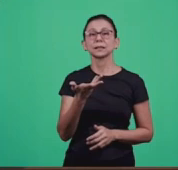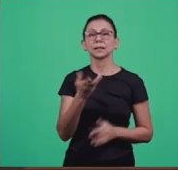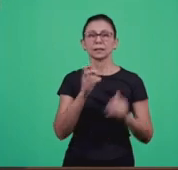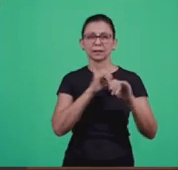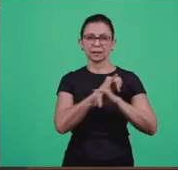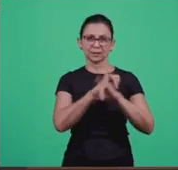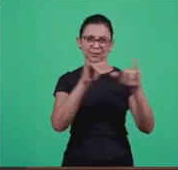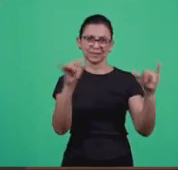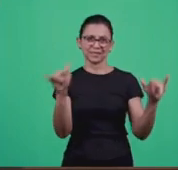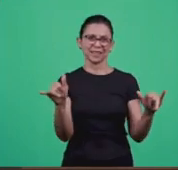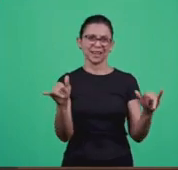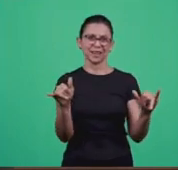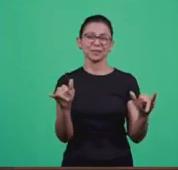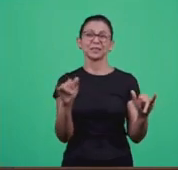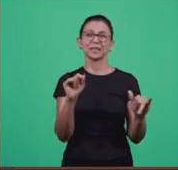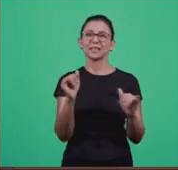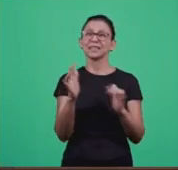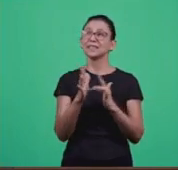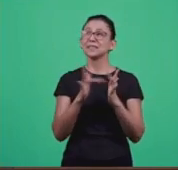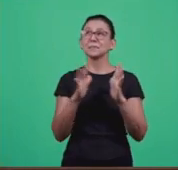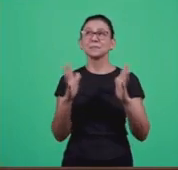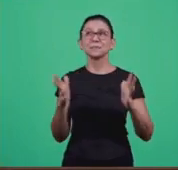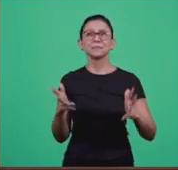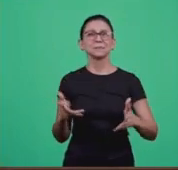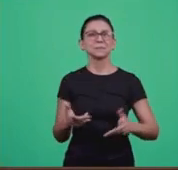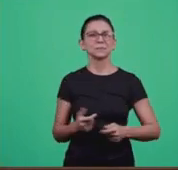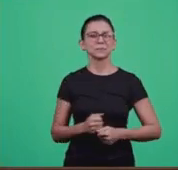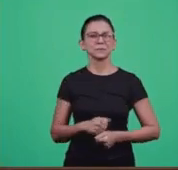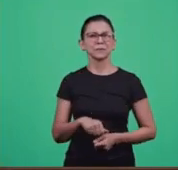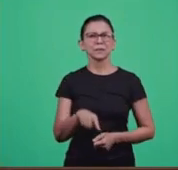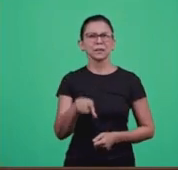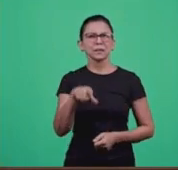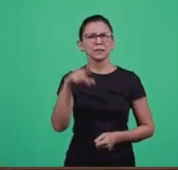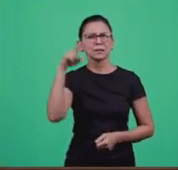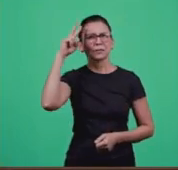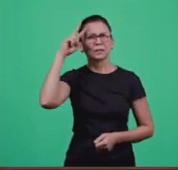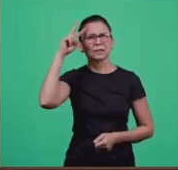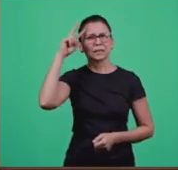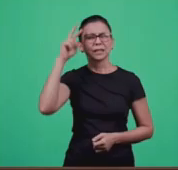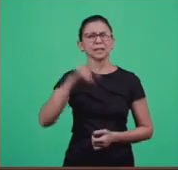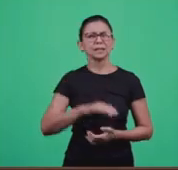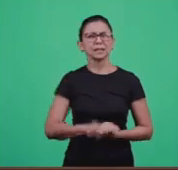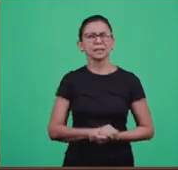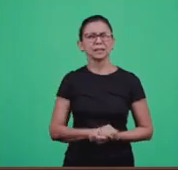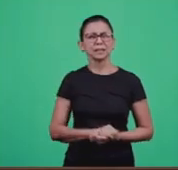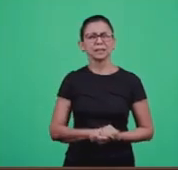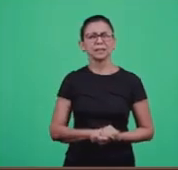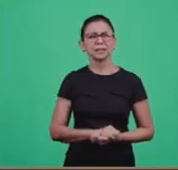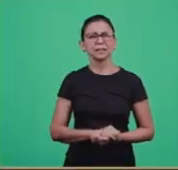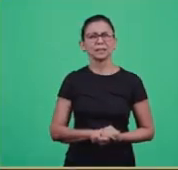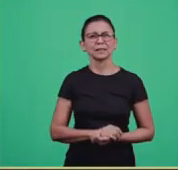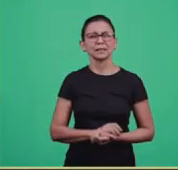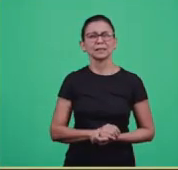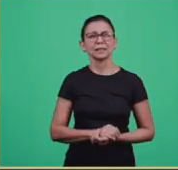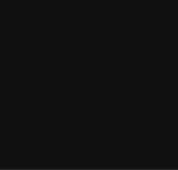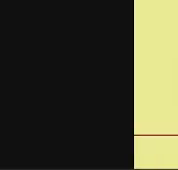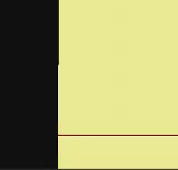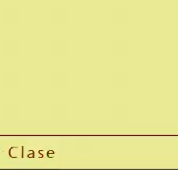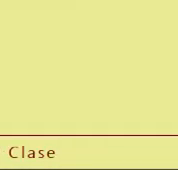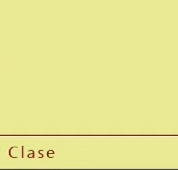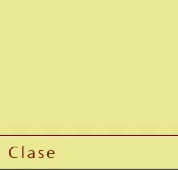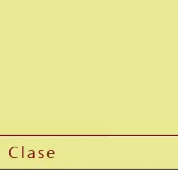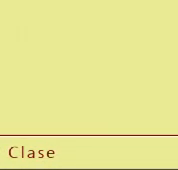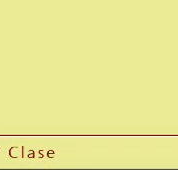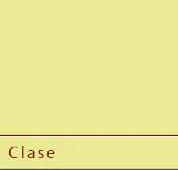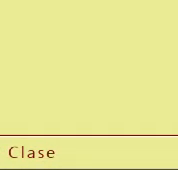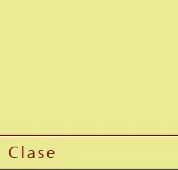se convirtieron, la primera cosa que ellos querían era anunciar la palabra del Señor. ¿Se acuerdan de la mujer al lado del pozo de